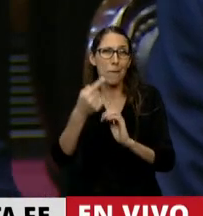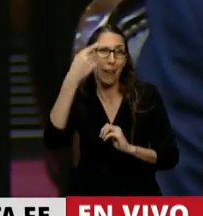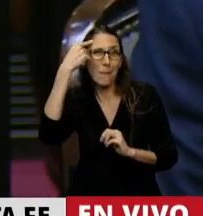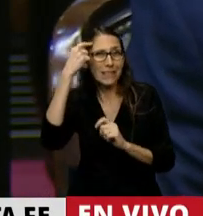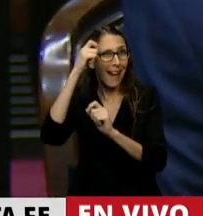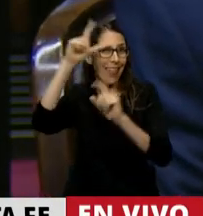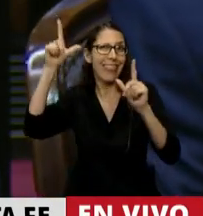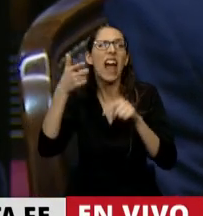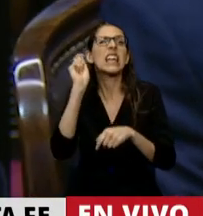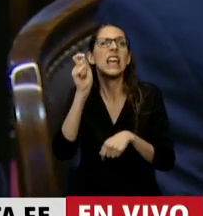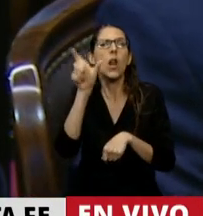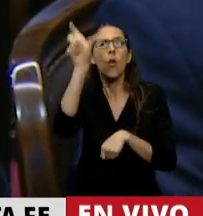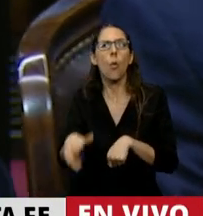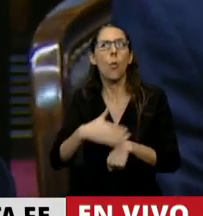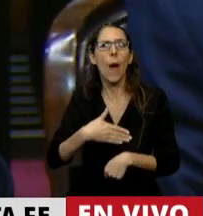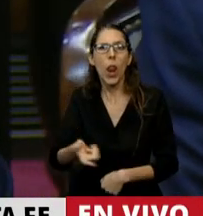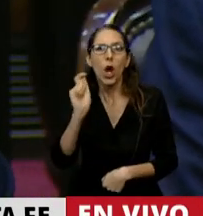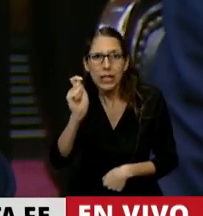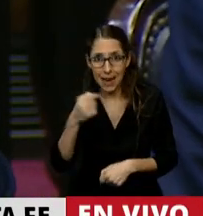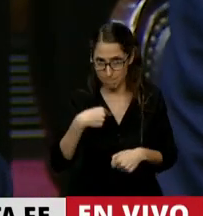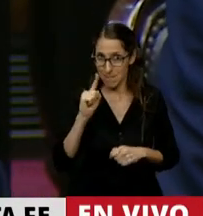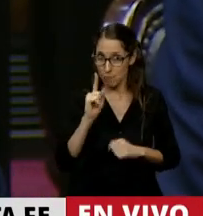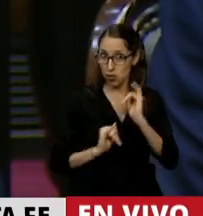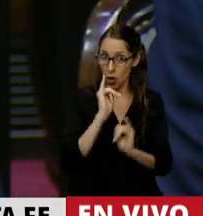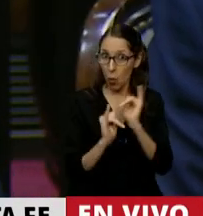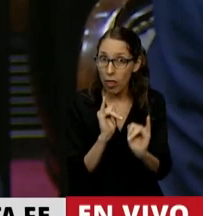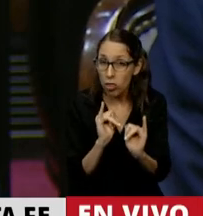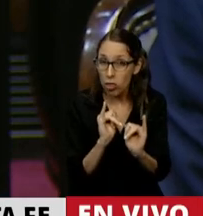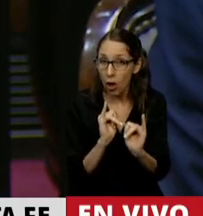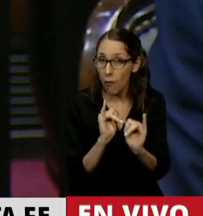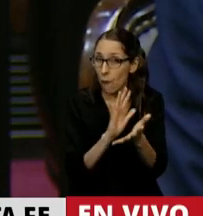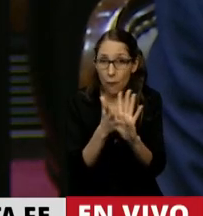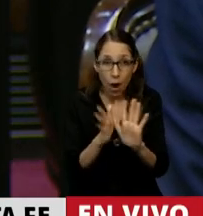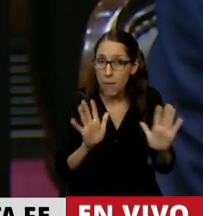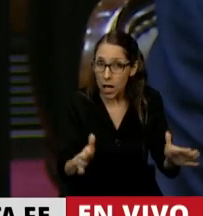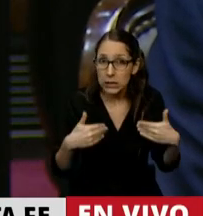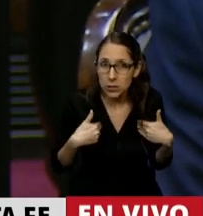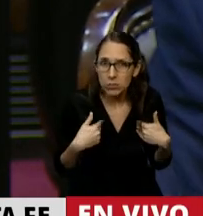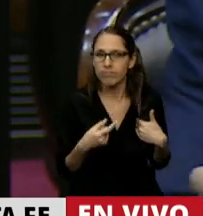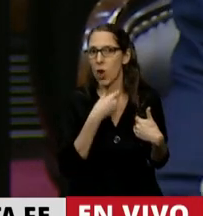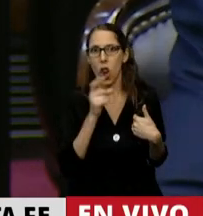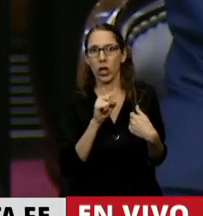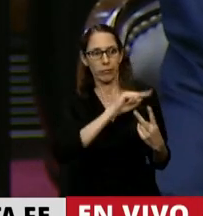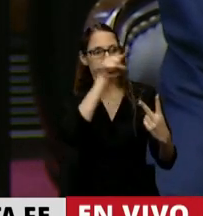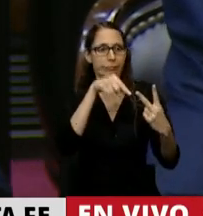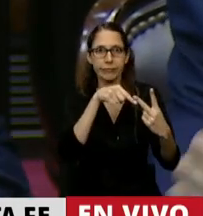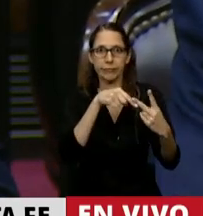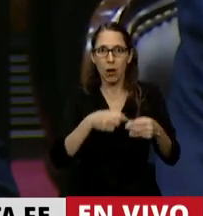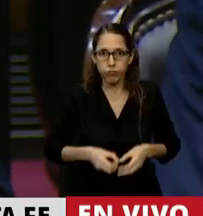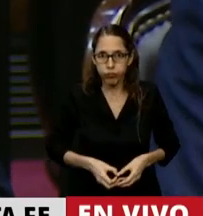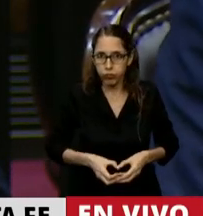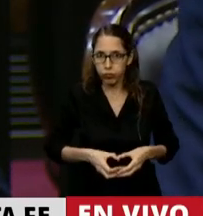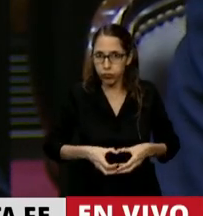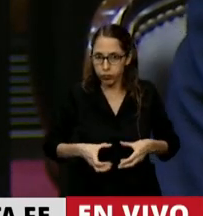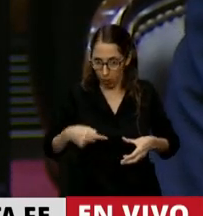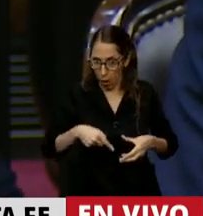concepto de la dignidad humana que defiendo, al ser humano que está haciéndose en el vientre materno, porque